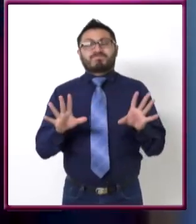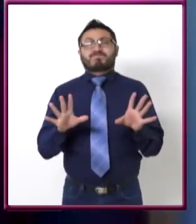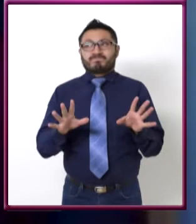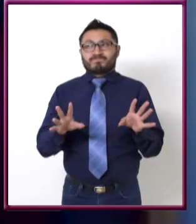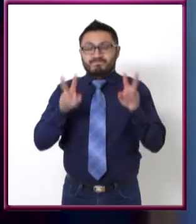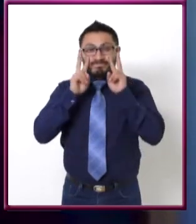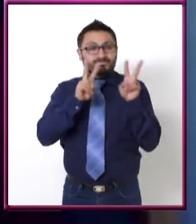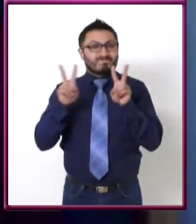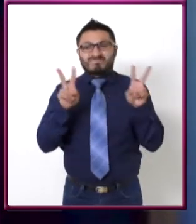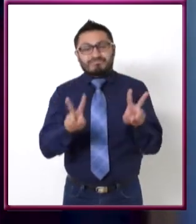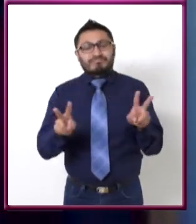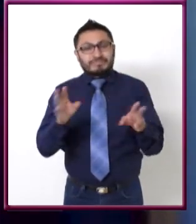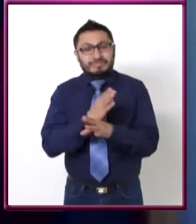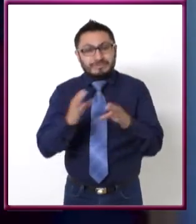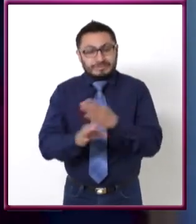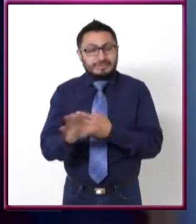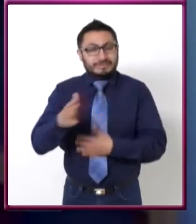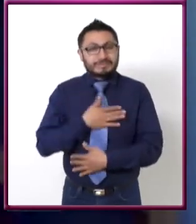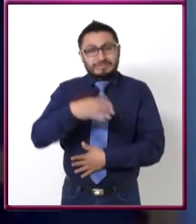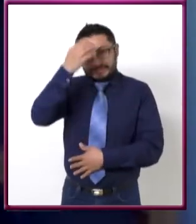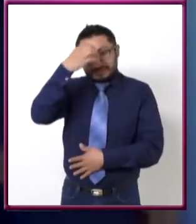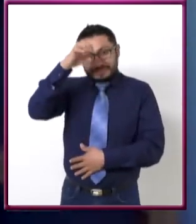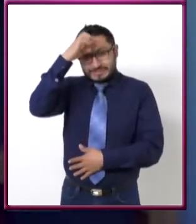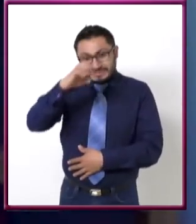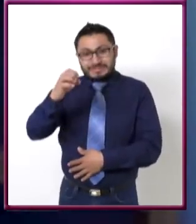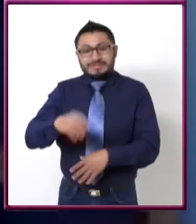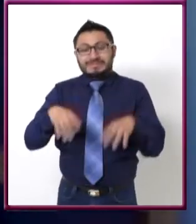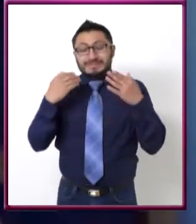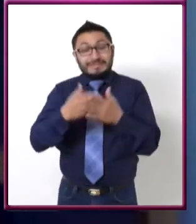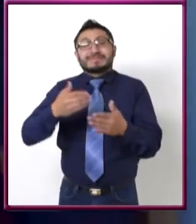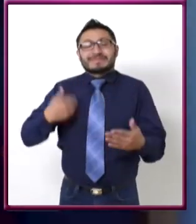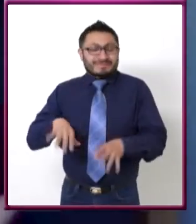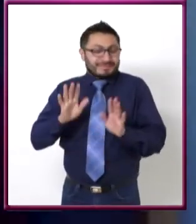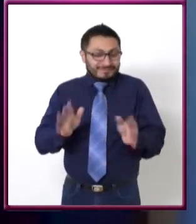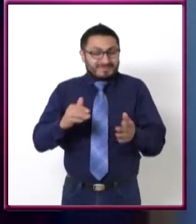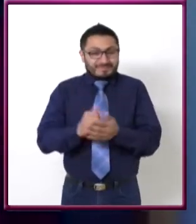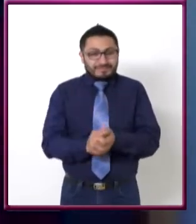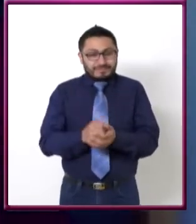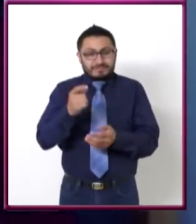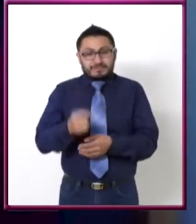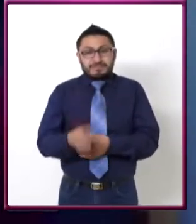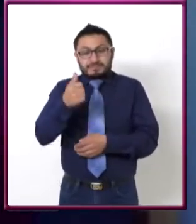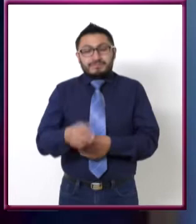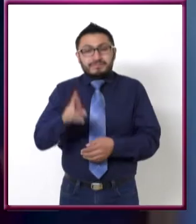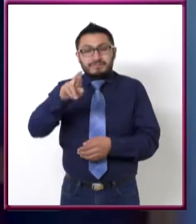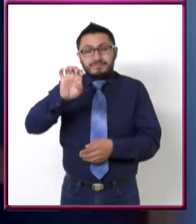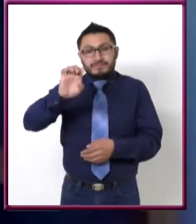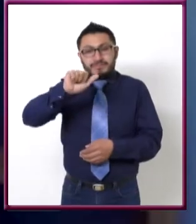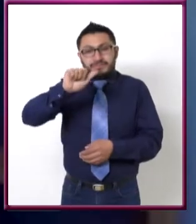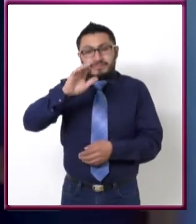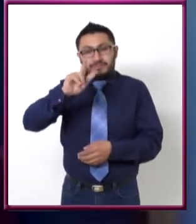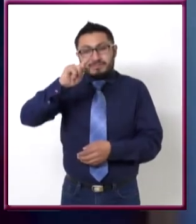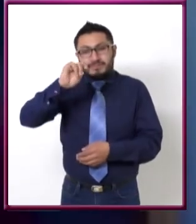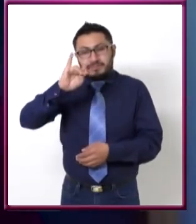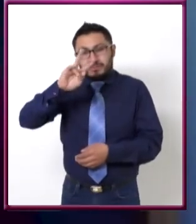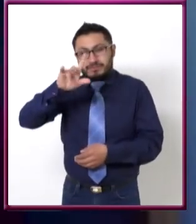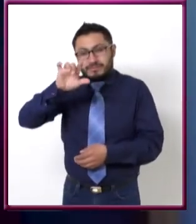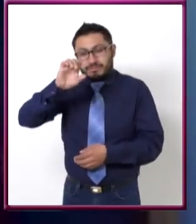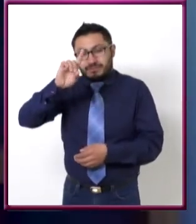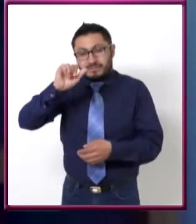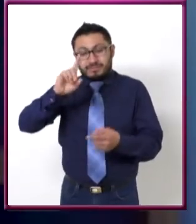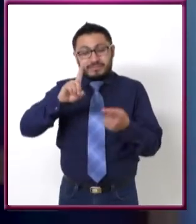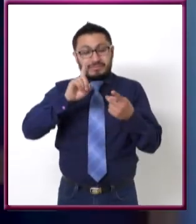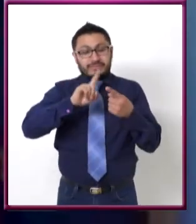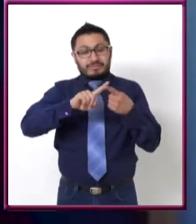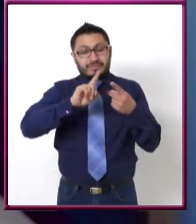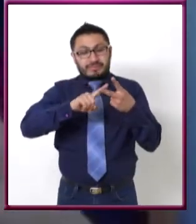reaccionar y que me hacen tener una experiencia previa, ¿sí? O sea, la primera es la reactividad, la